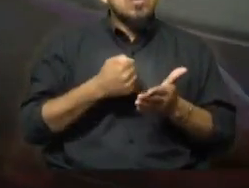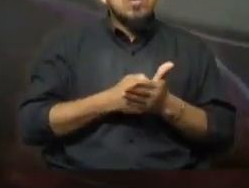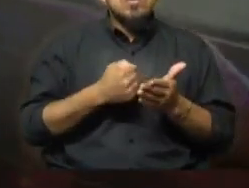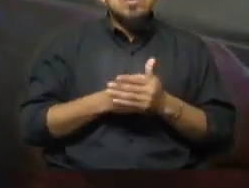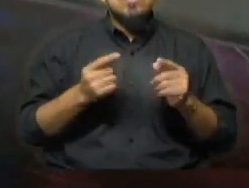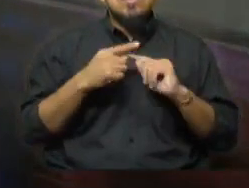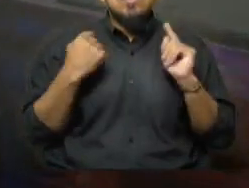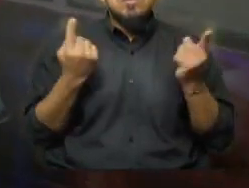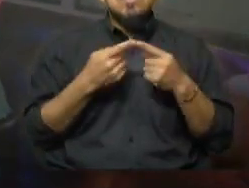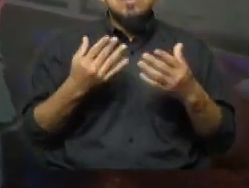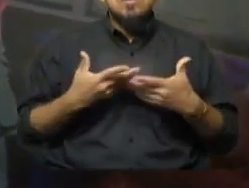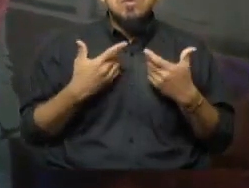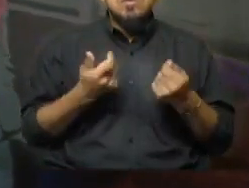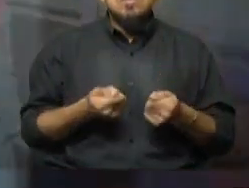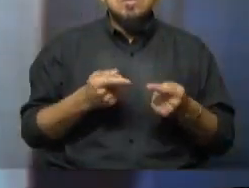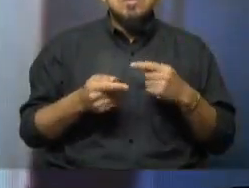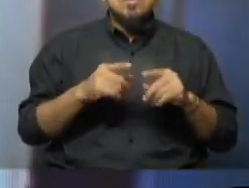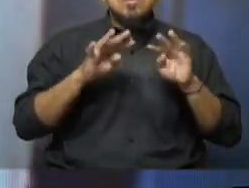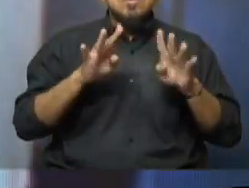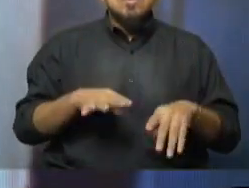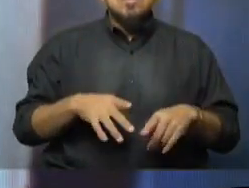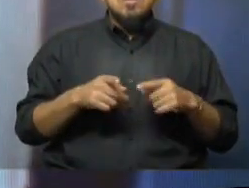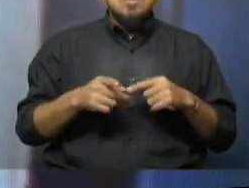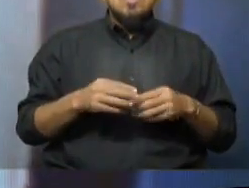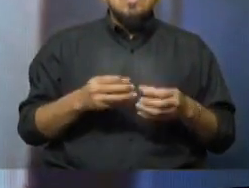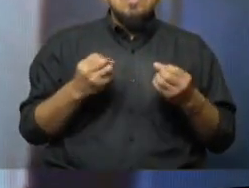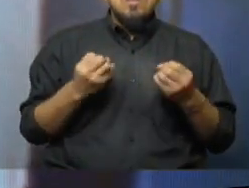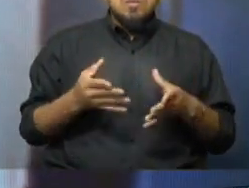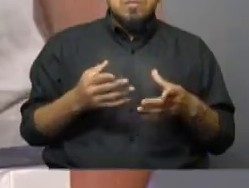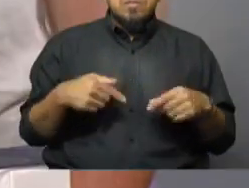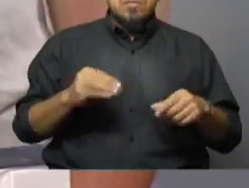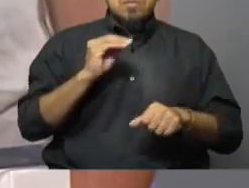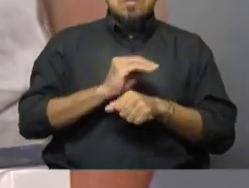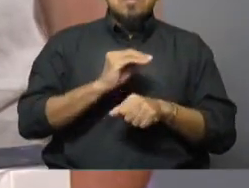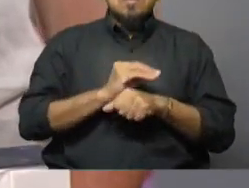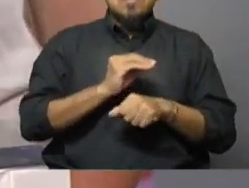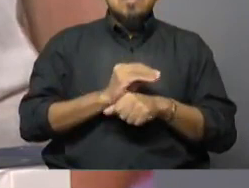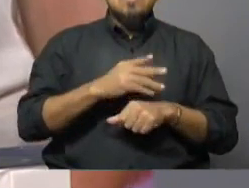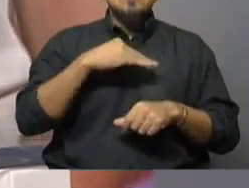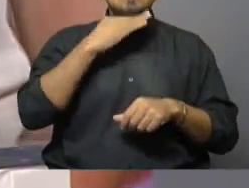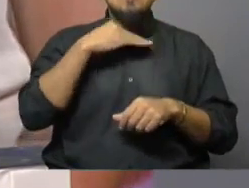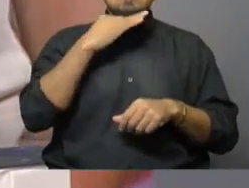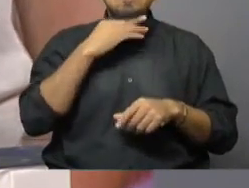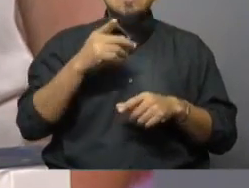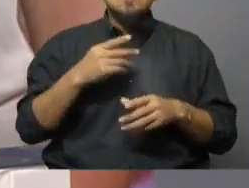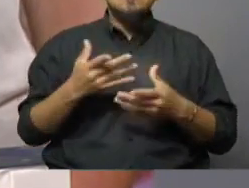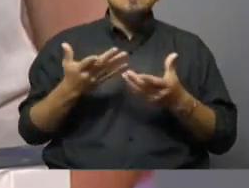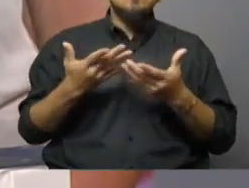y es de los que apoyan la carta y ha apoyado ciclos, por eso también uh-huh. dentro de Cultura Canelones hemos tenido su